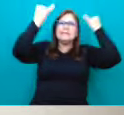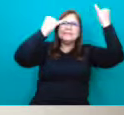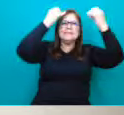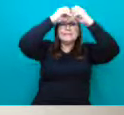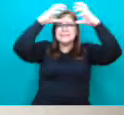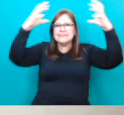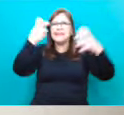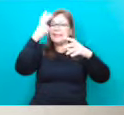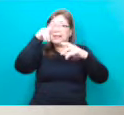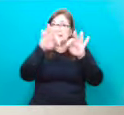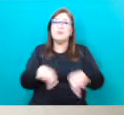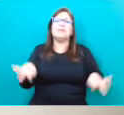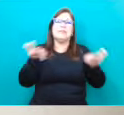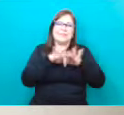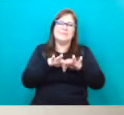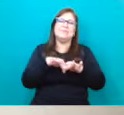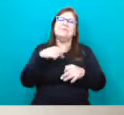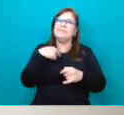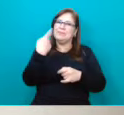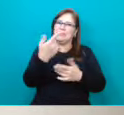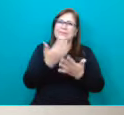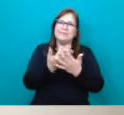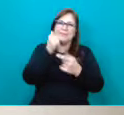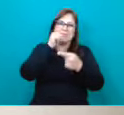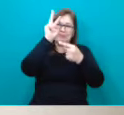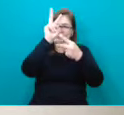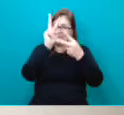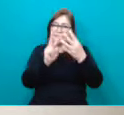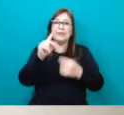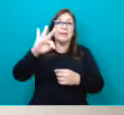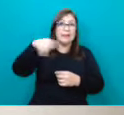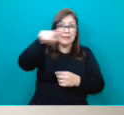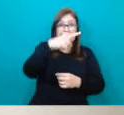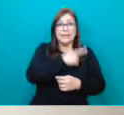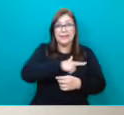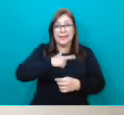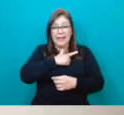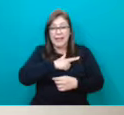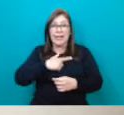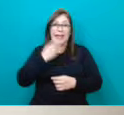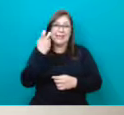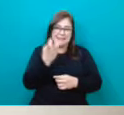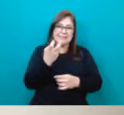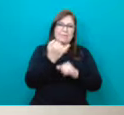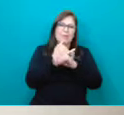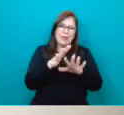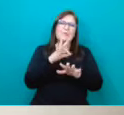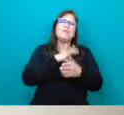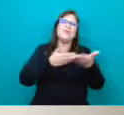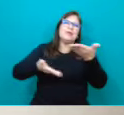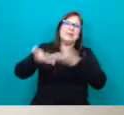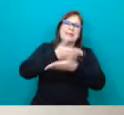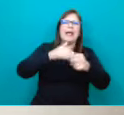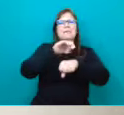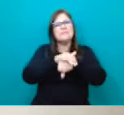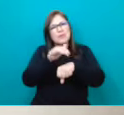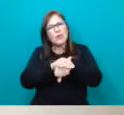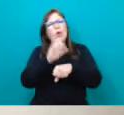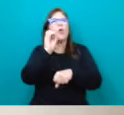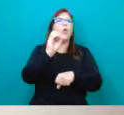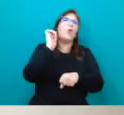imaginación, que creo que es muy importante. Te espero todos los viernes y te pido que si te gustó el contenido, lo compartas con tus